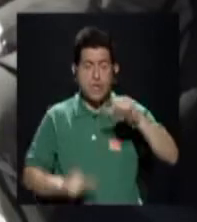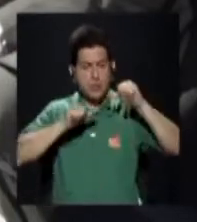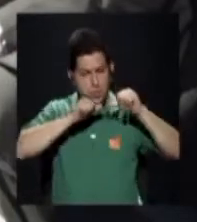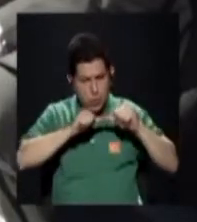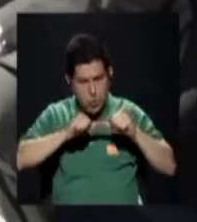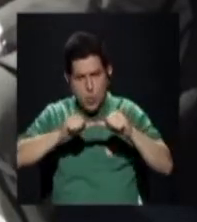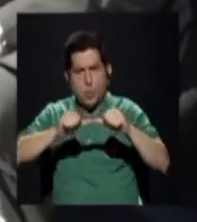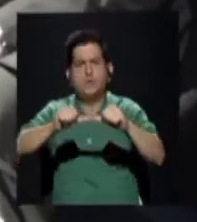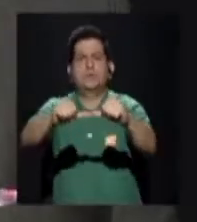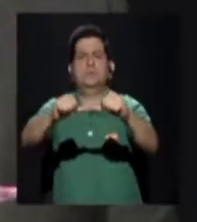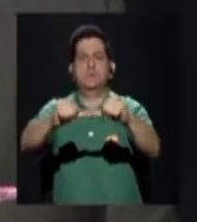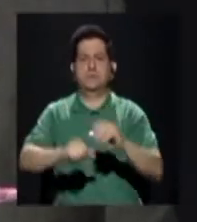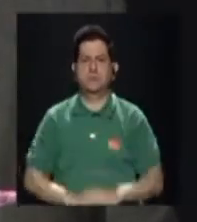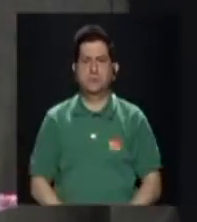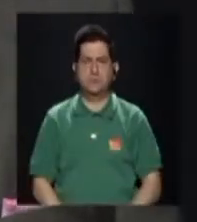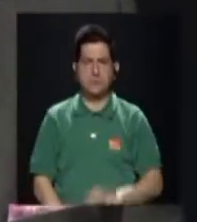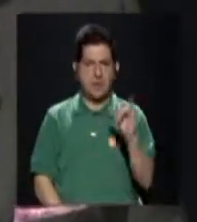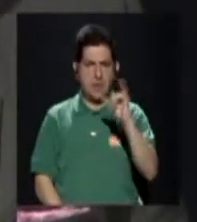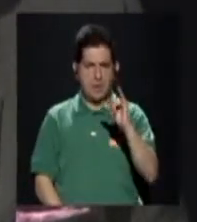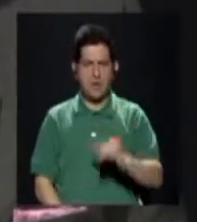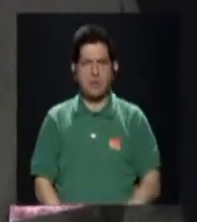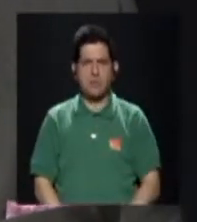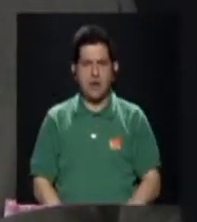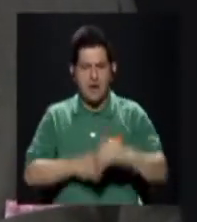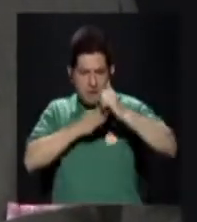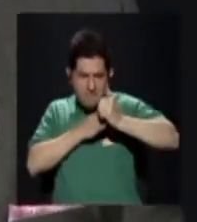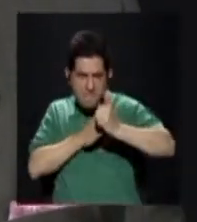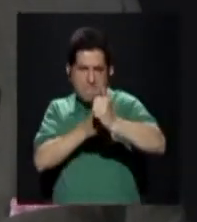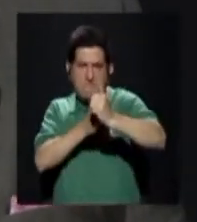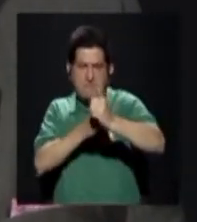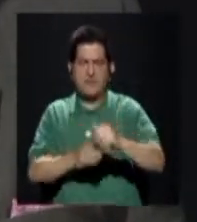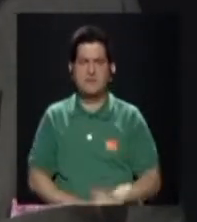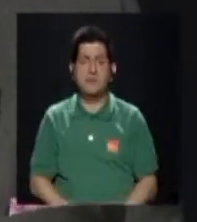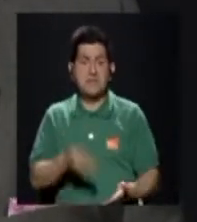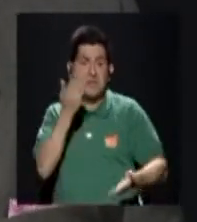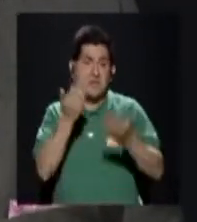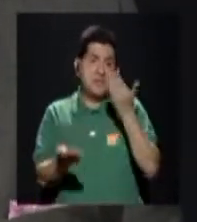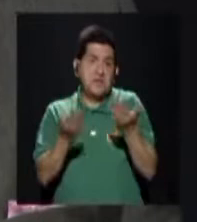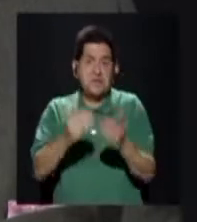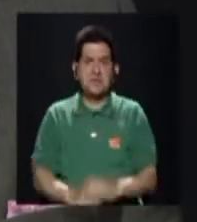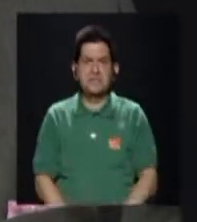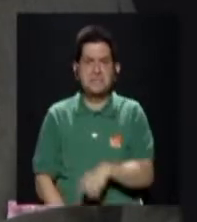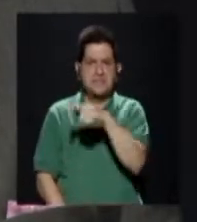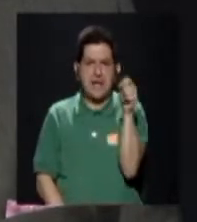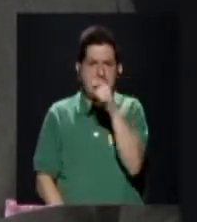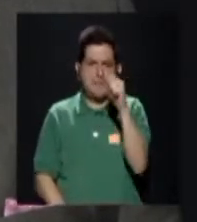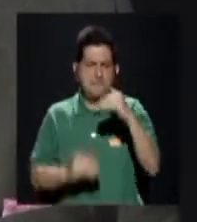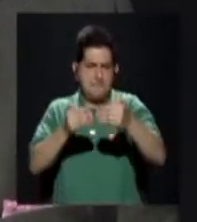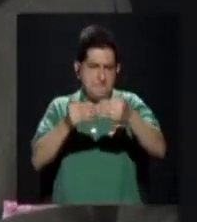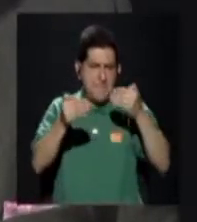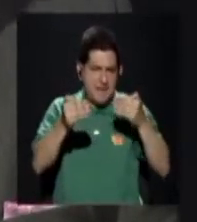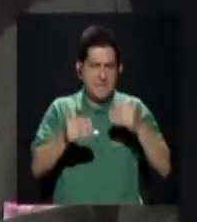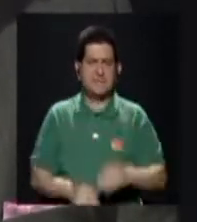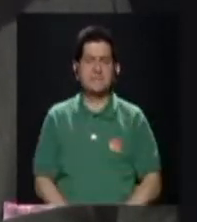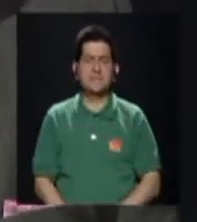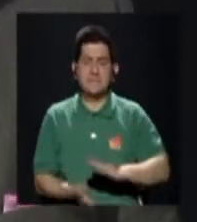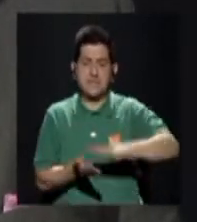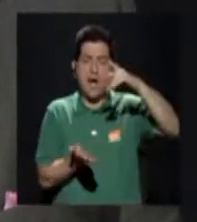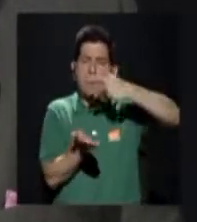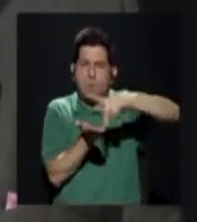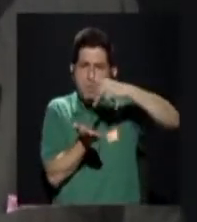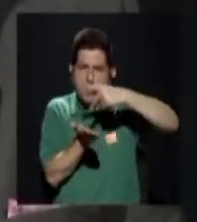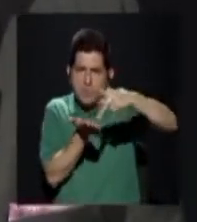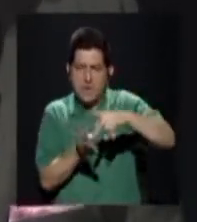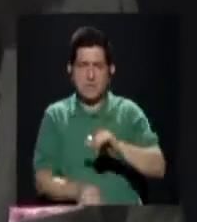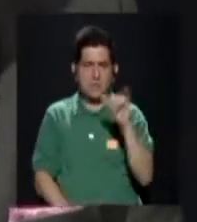consistente, sostenida, y que a la vez arrastró, aun cuando podría ser con unos meses de rezago, un incremento de salarios y